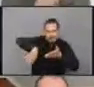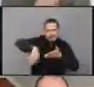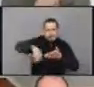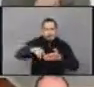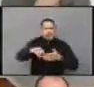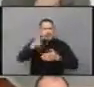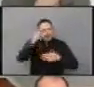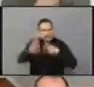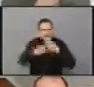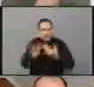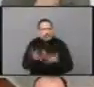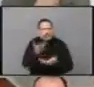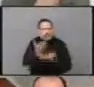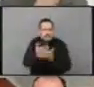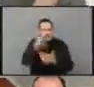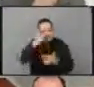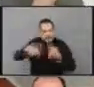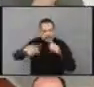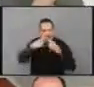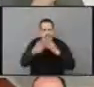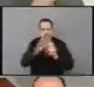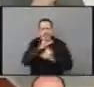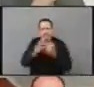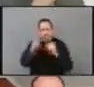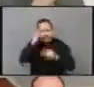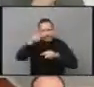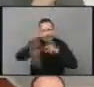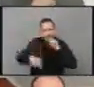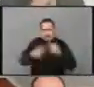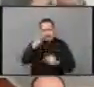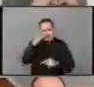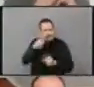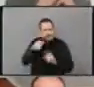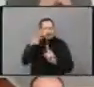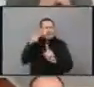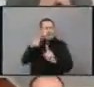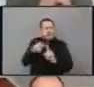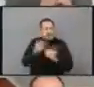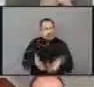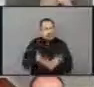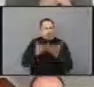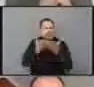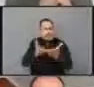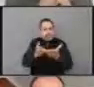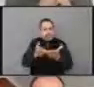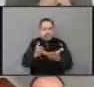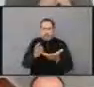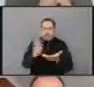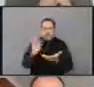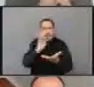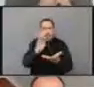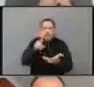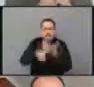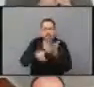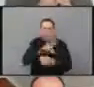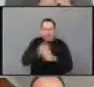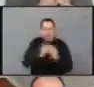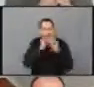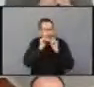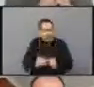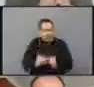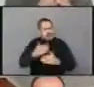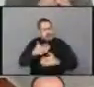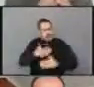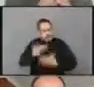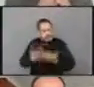versión, evidentemente de la versión final, para llevarla a un posicionamiento individual de